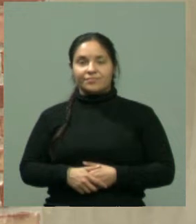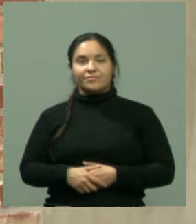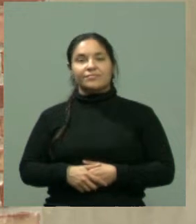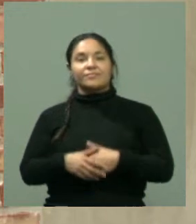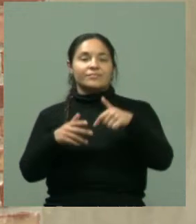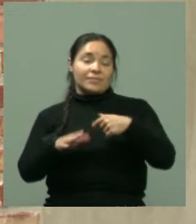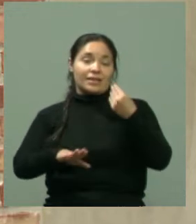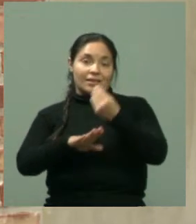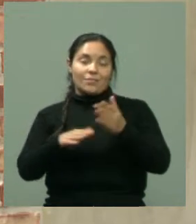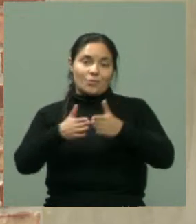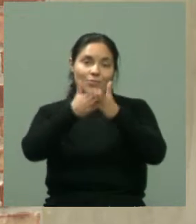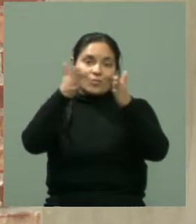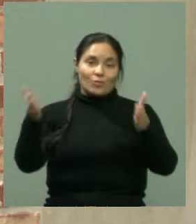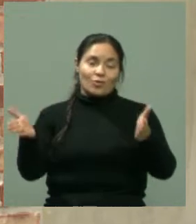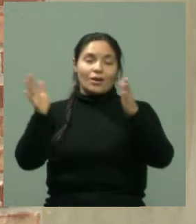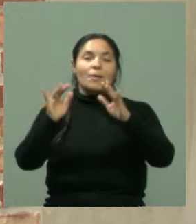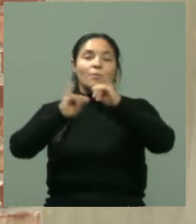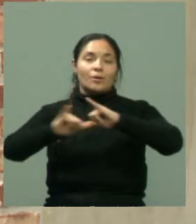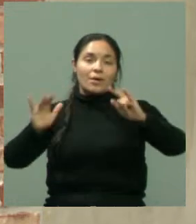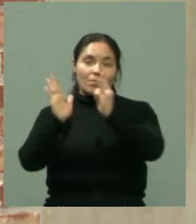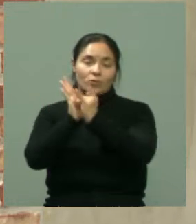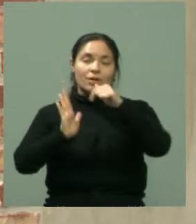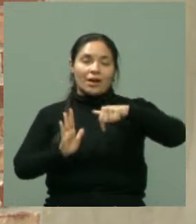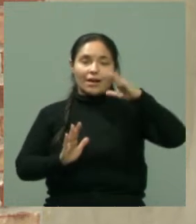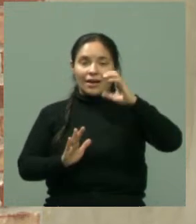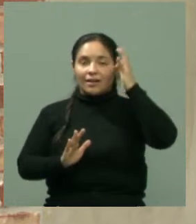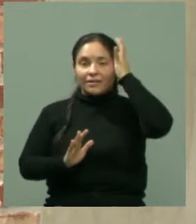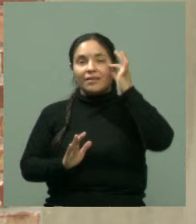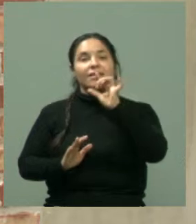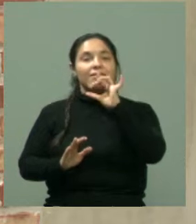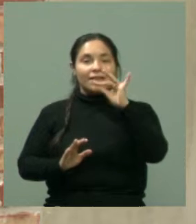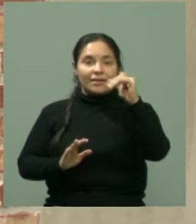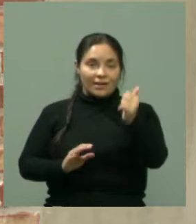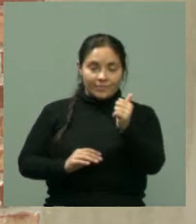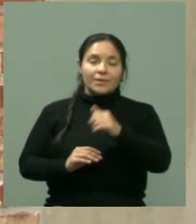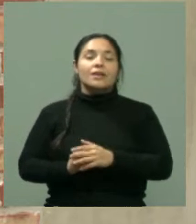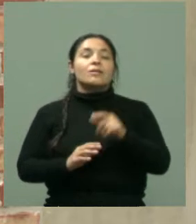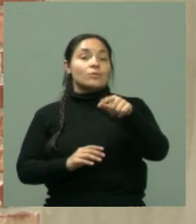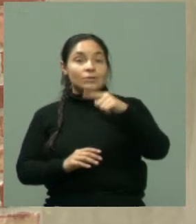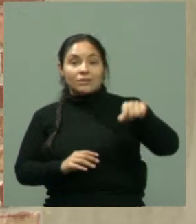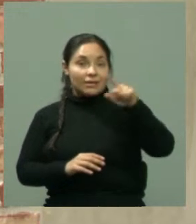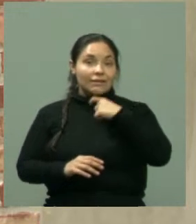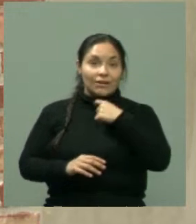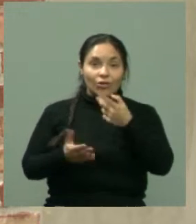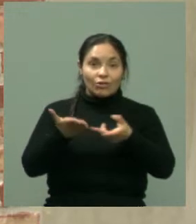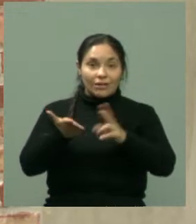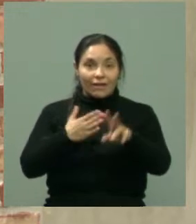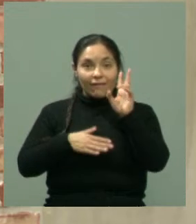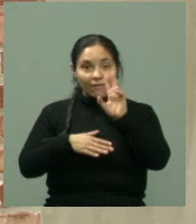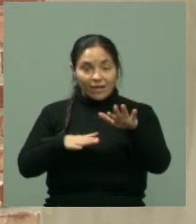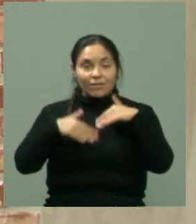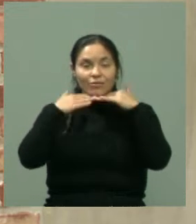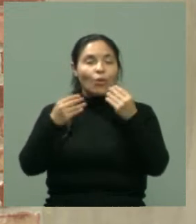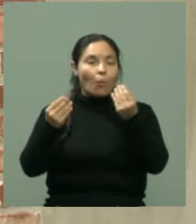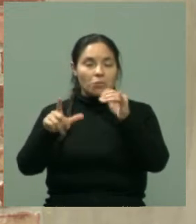Aquí estamos, nuevo bloque en Apuntes en el 30 de la TDA 22 de Supercanal HD. Si quieren volver a ver las notas, ya saben, a través de nuestro canal de